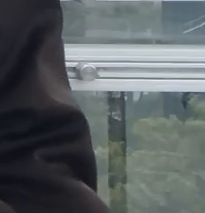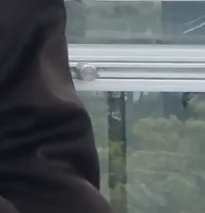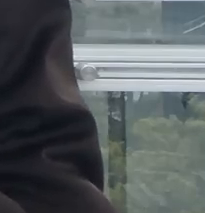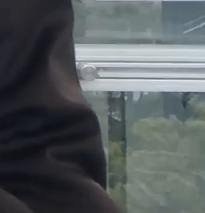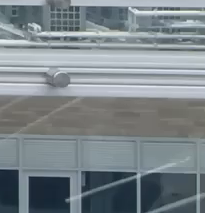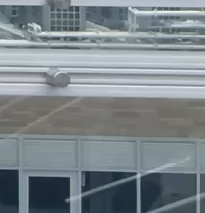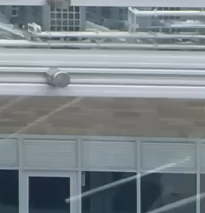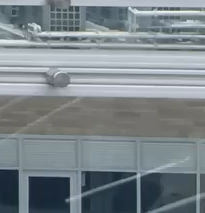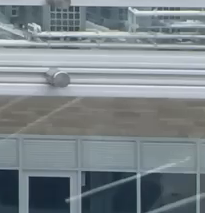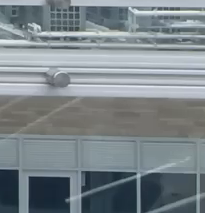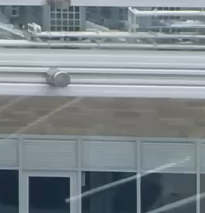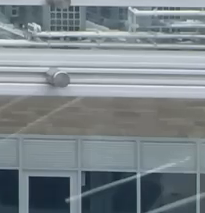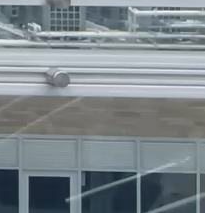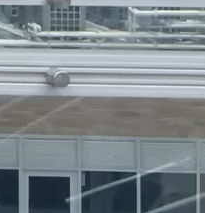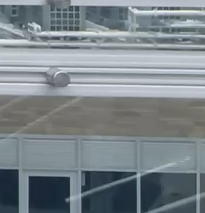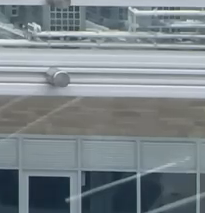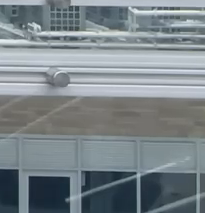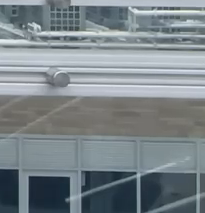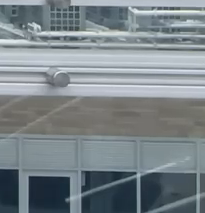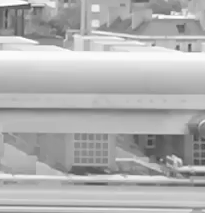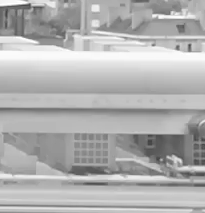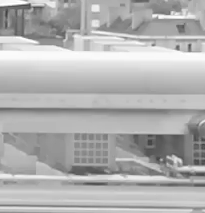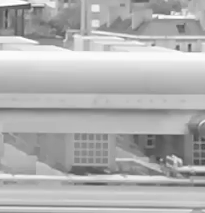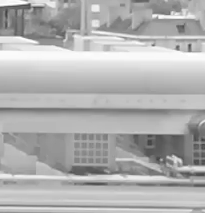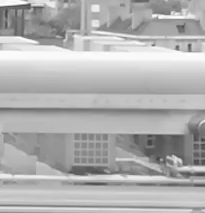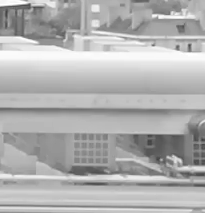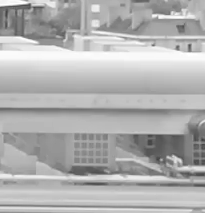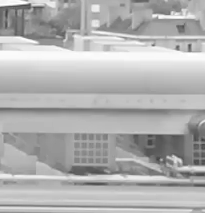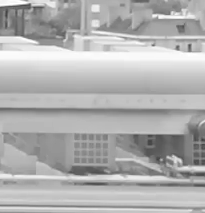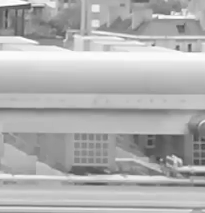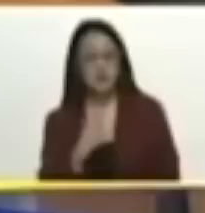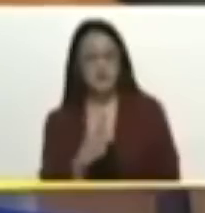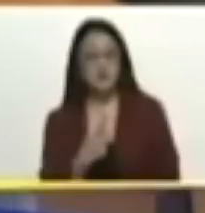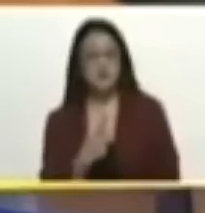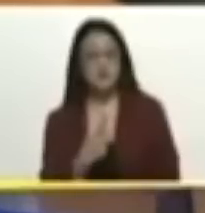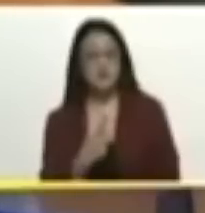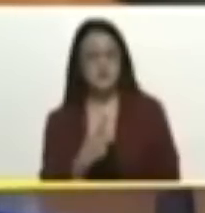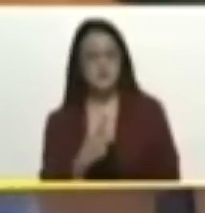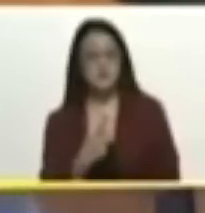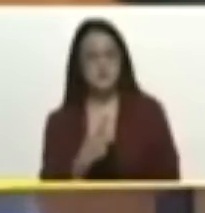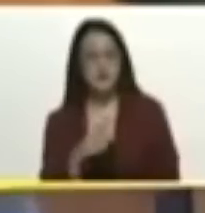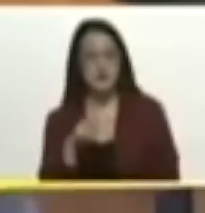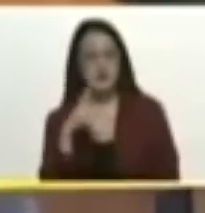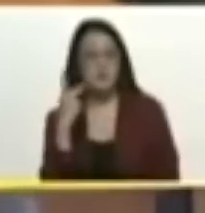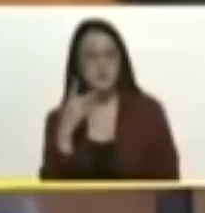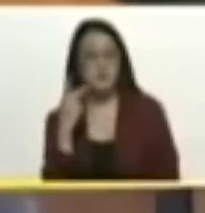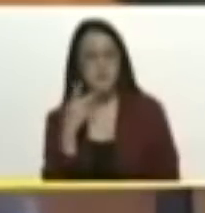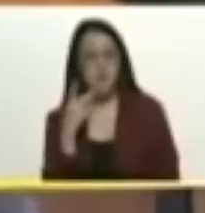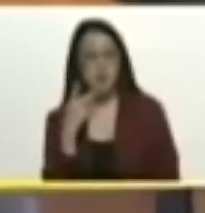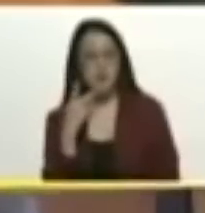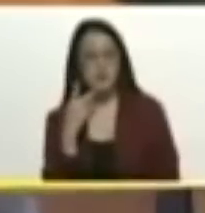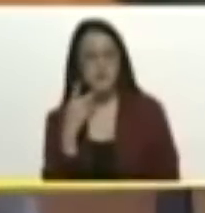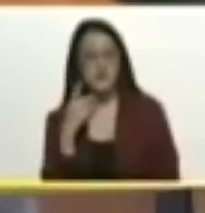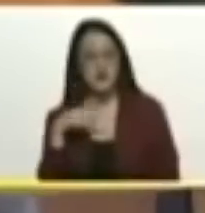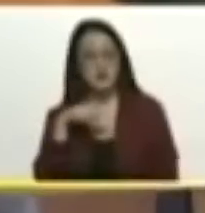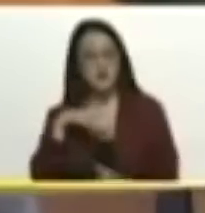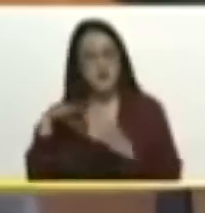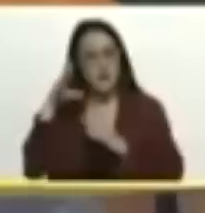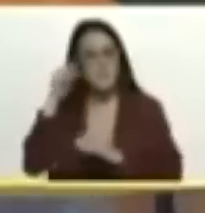hermanos venezolanos. La defensa que hizo de Maduro en Brasil es vomitiva, da asco. En la política